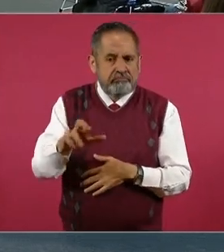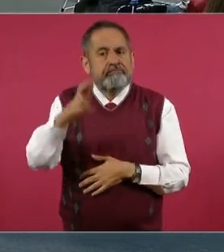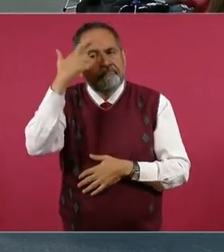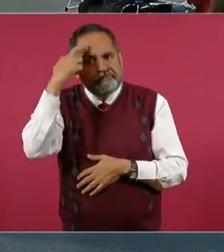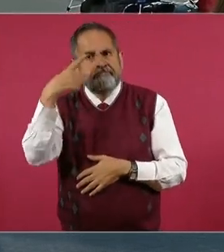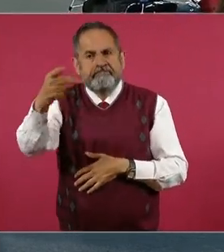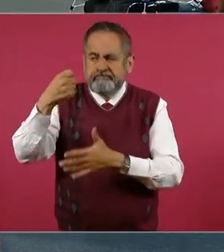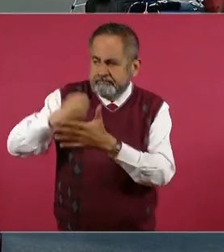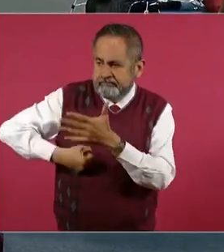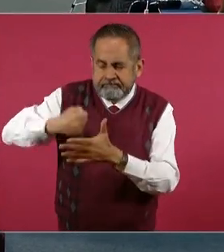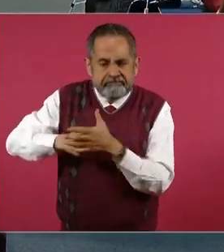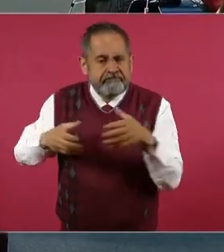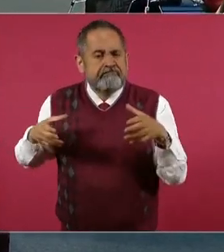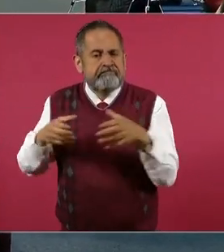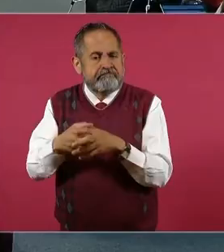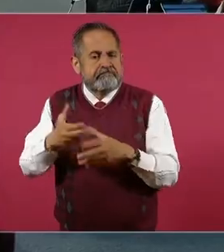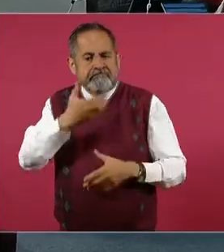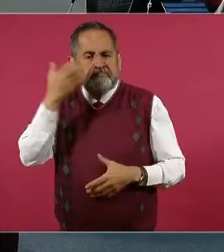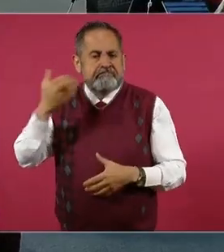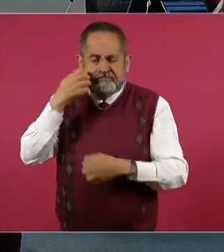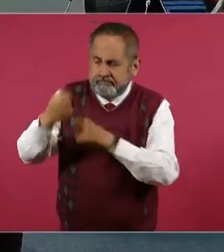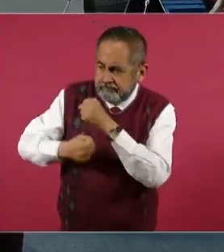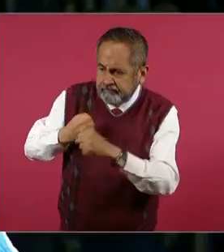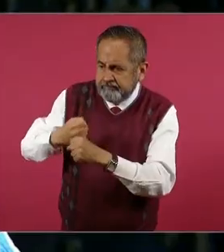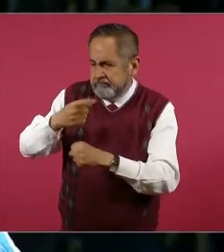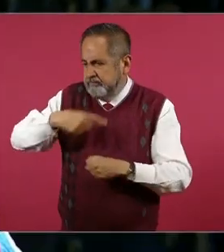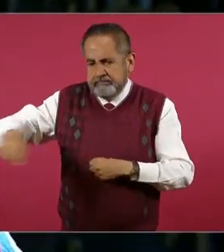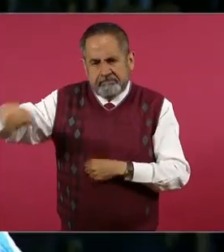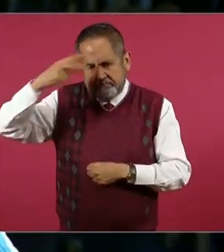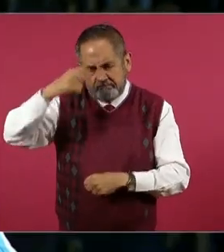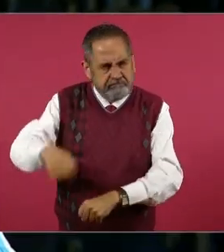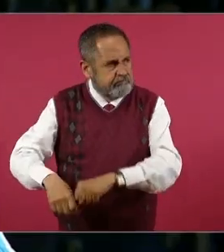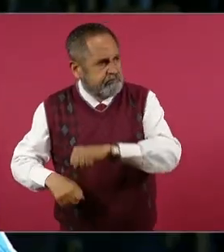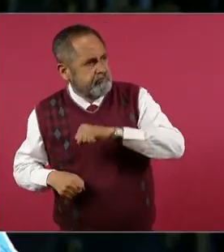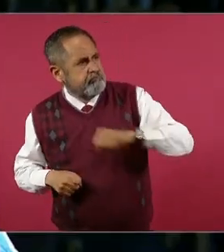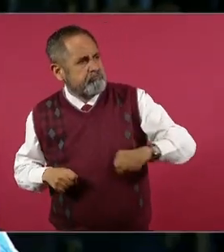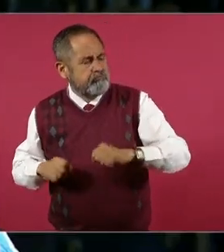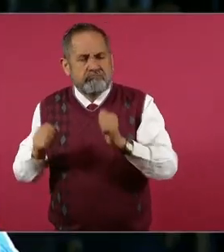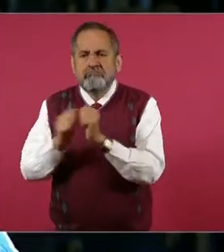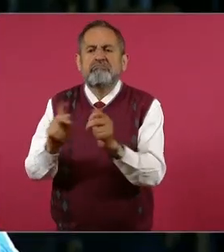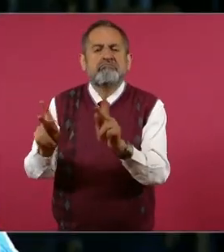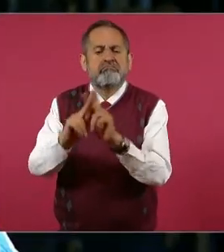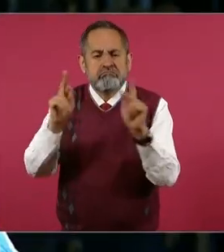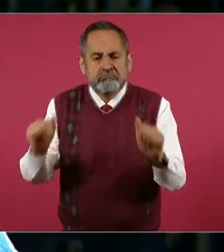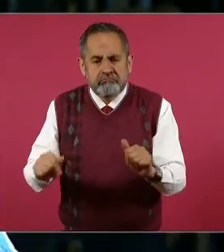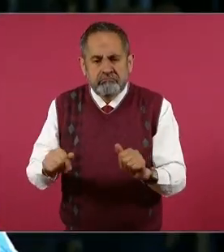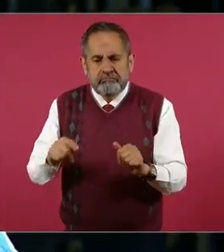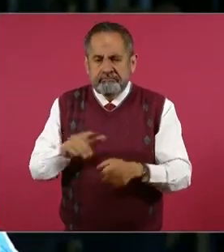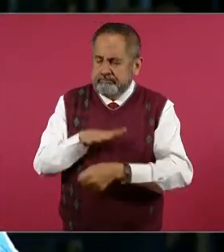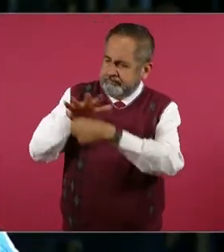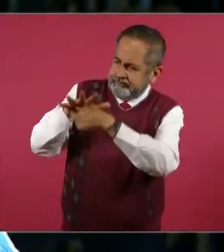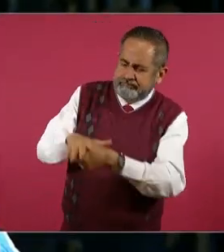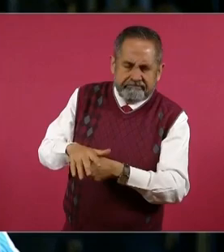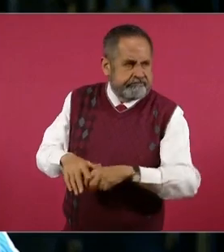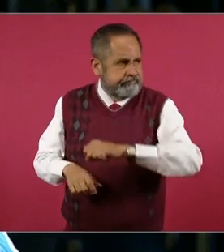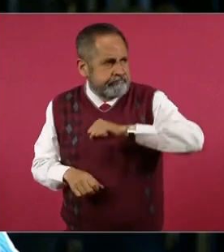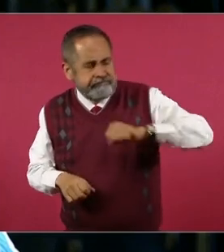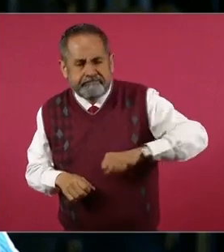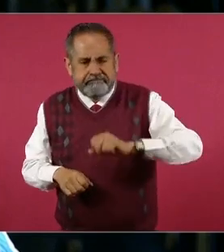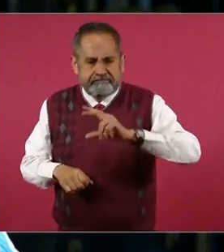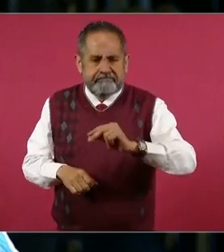movimiento es parte de una tradición histórica de resistencia política pacífica contra la opresión.